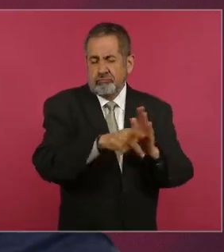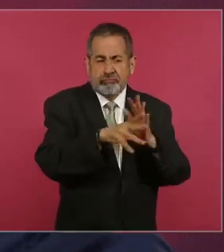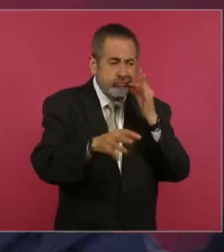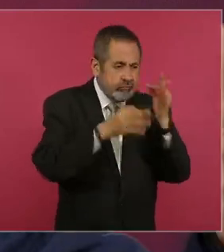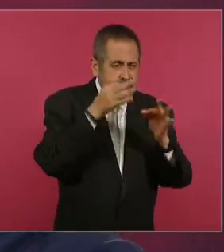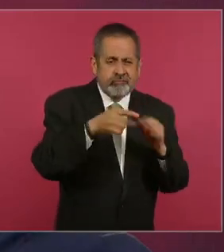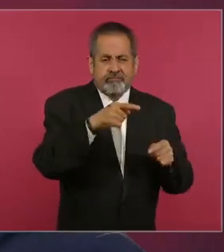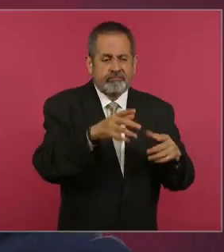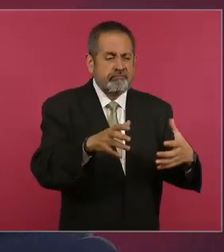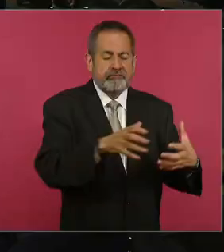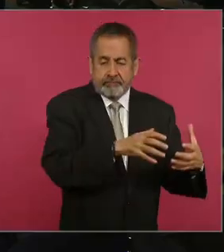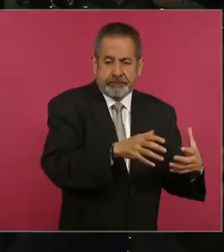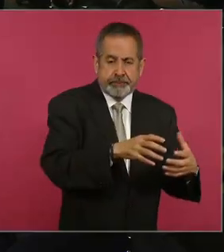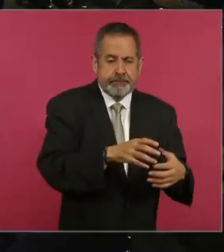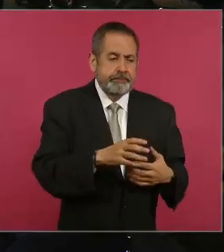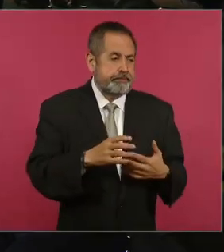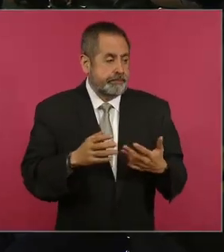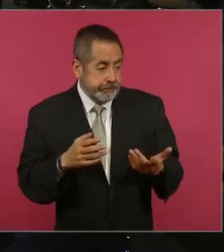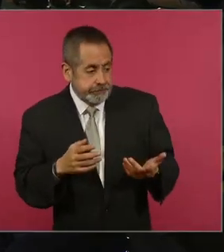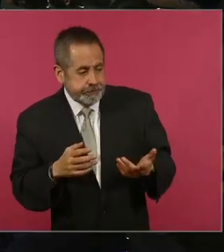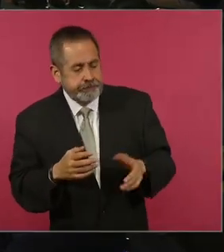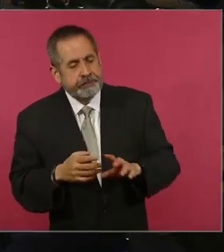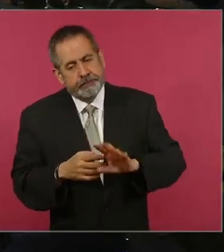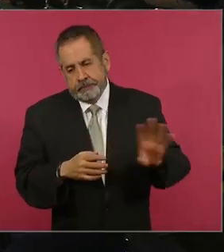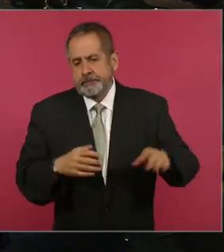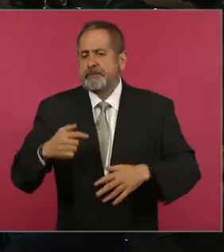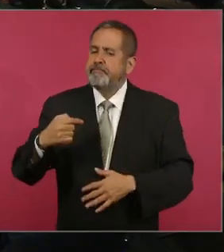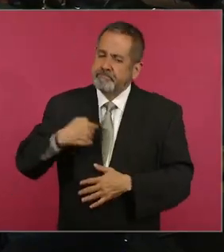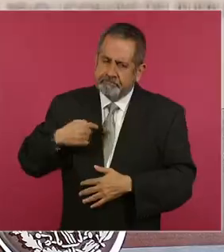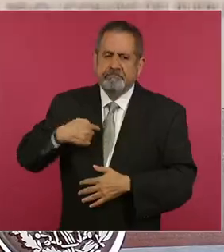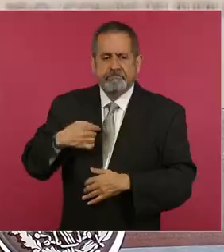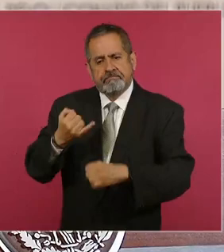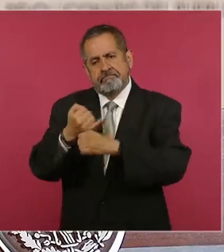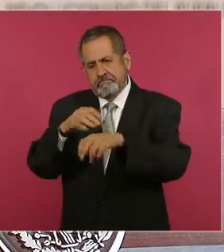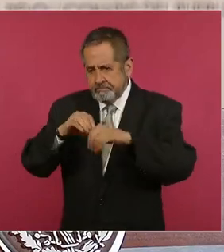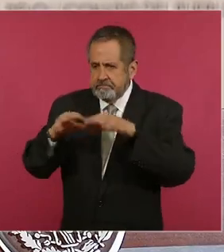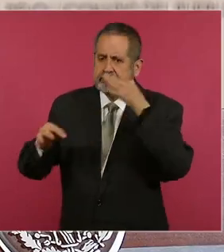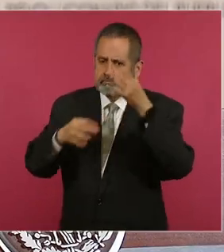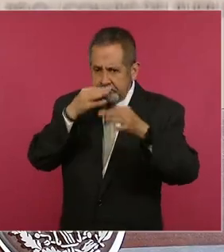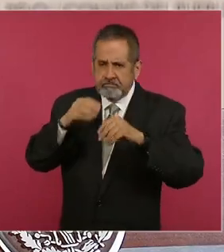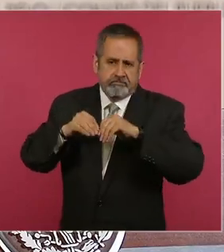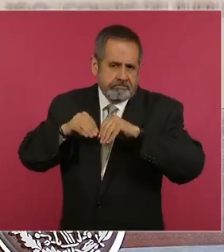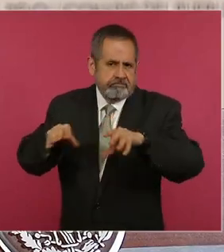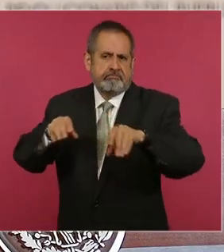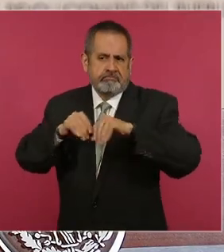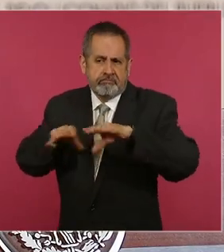Entonces, tengo que estar informando